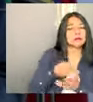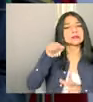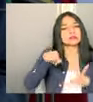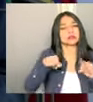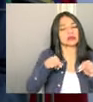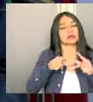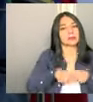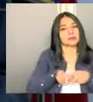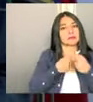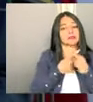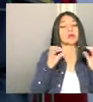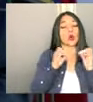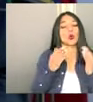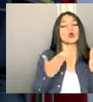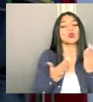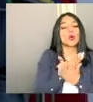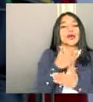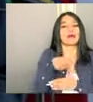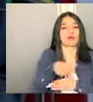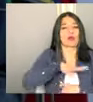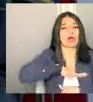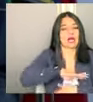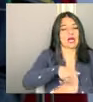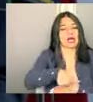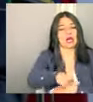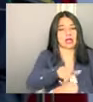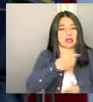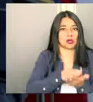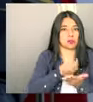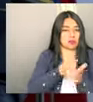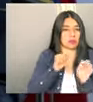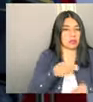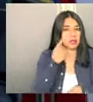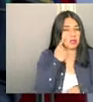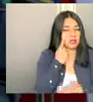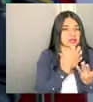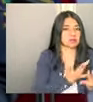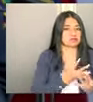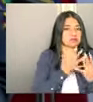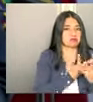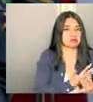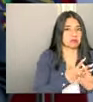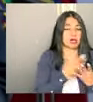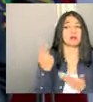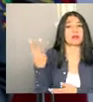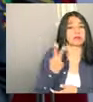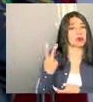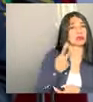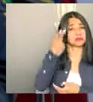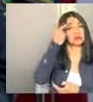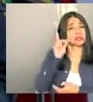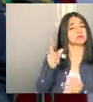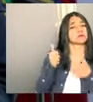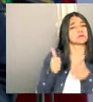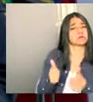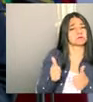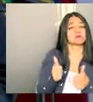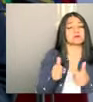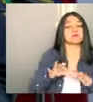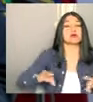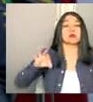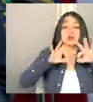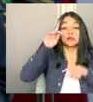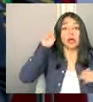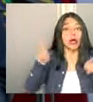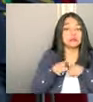meses o esperamos a la nueva administración para hacerlo. La ventaja es que de parte y parte hay predisposición de que donde encontremos consenso